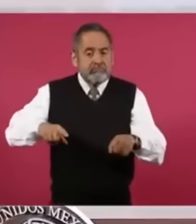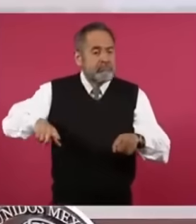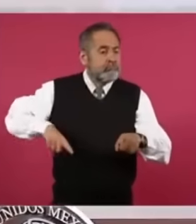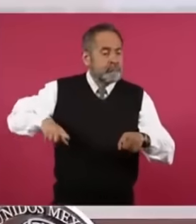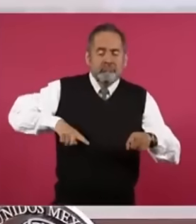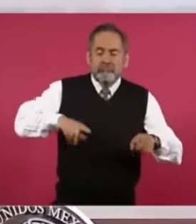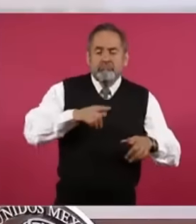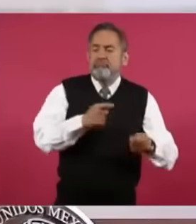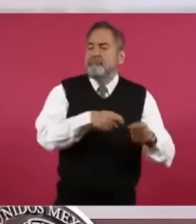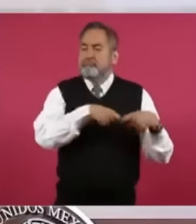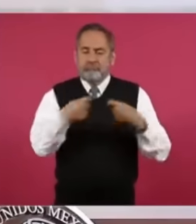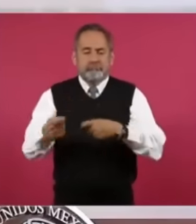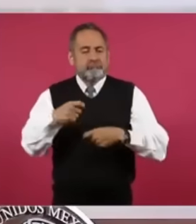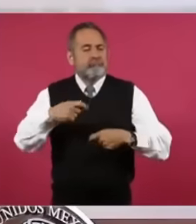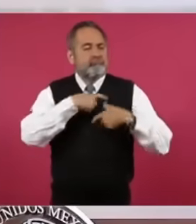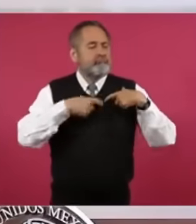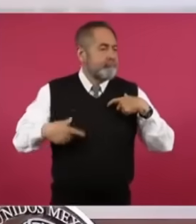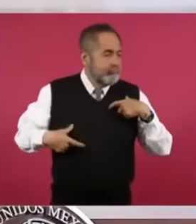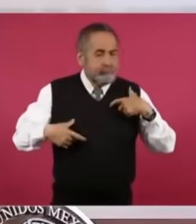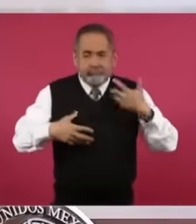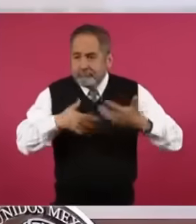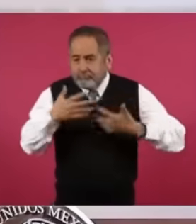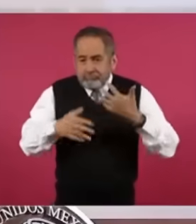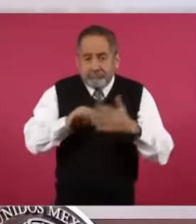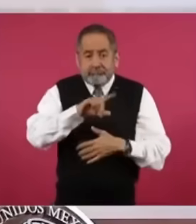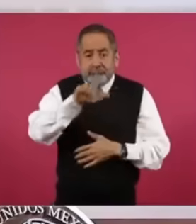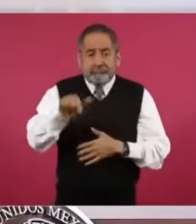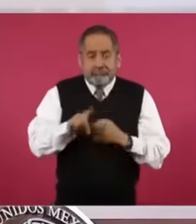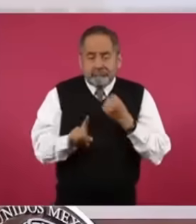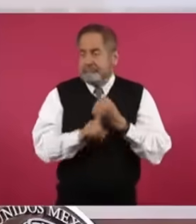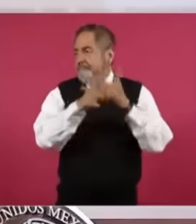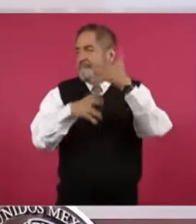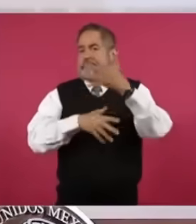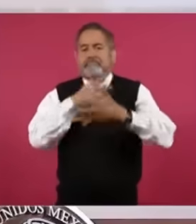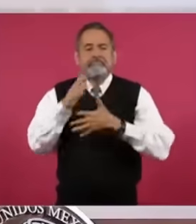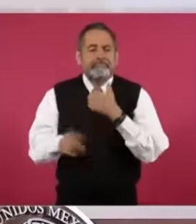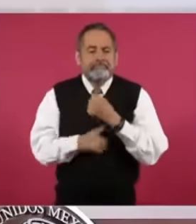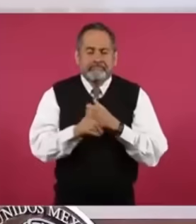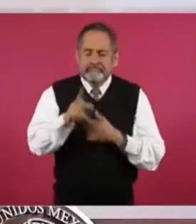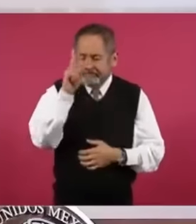sus gobiernos con escándalos económicos y políticos.